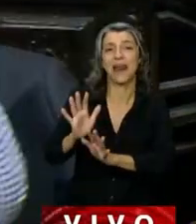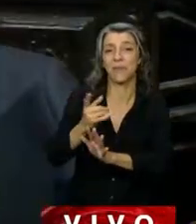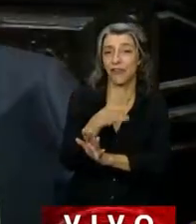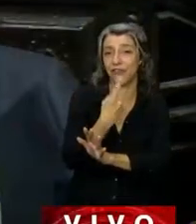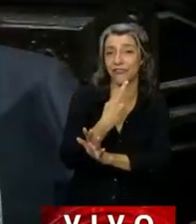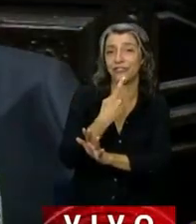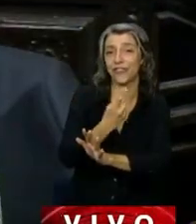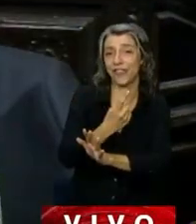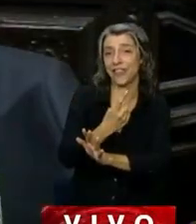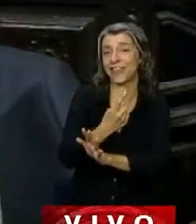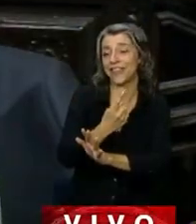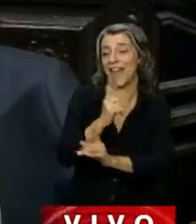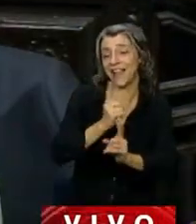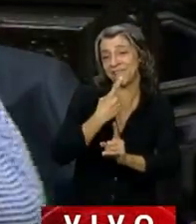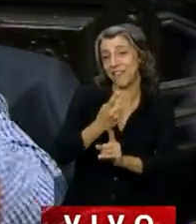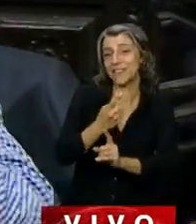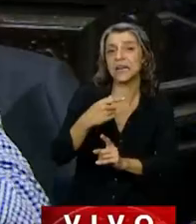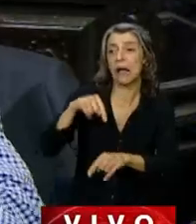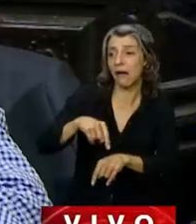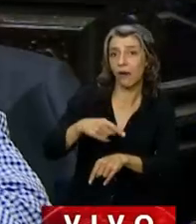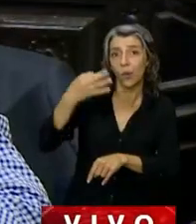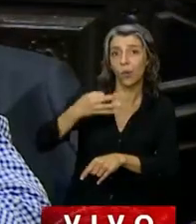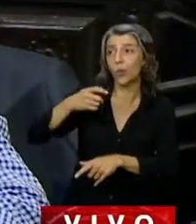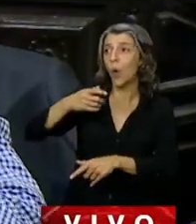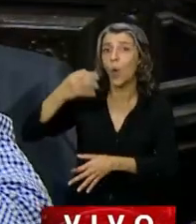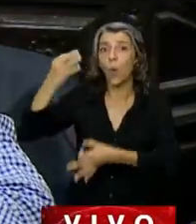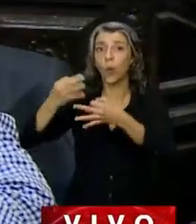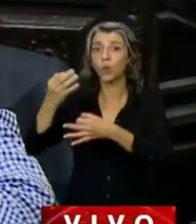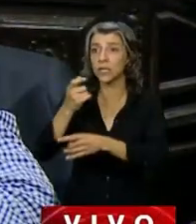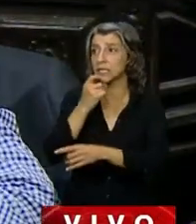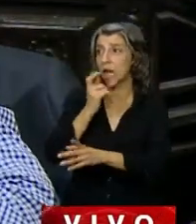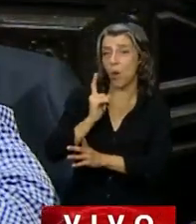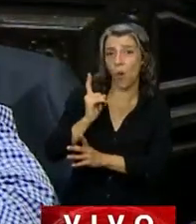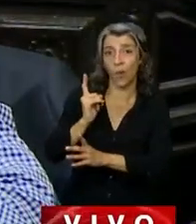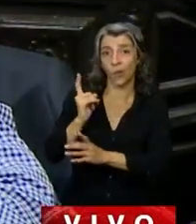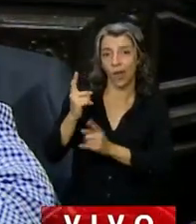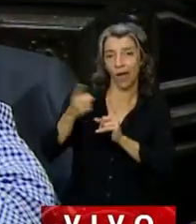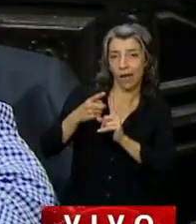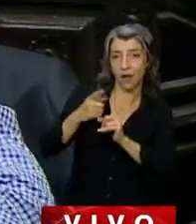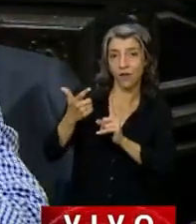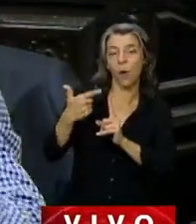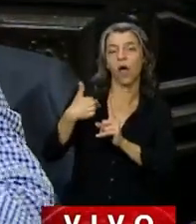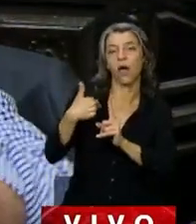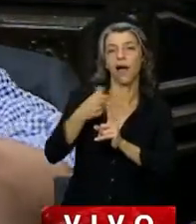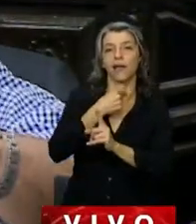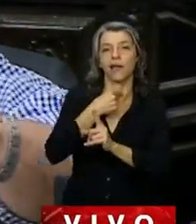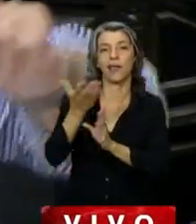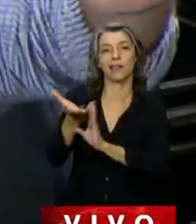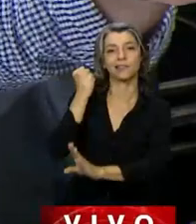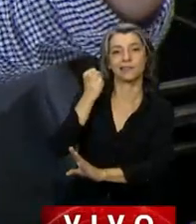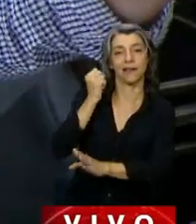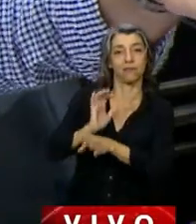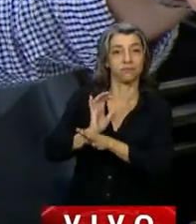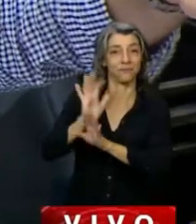un privilegio. Porque durante 12 años, con la mayoría en estas cámaras, nadie se acordó